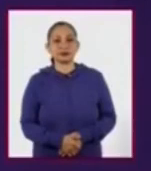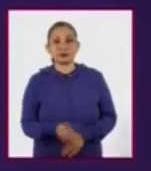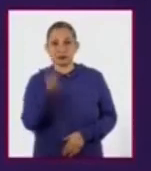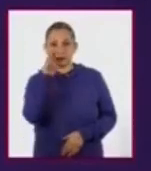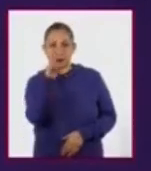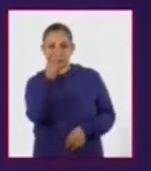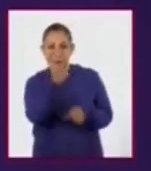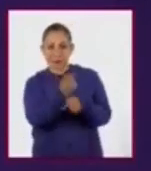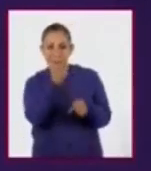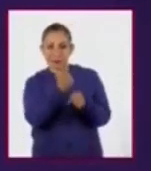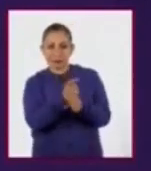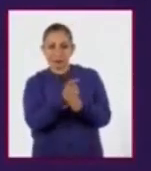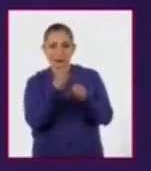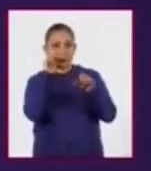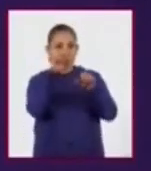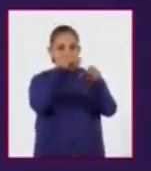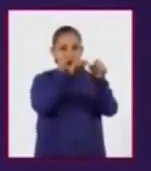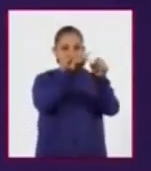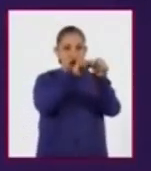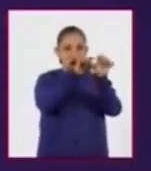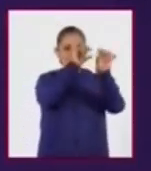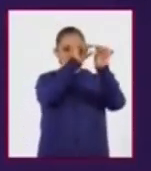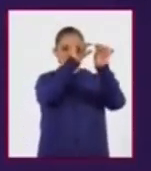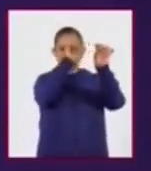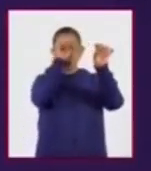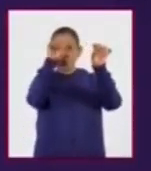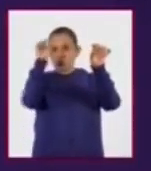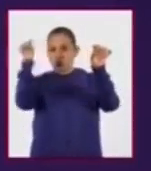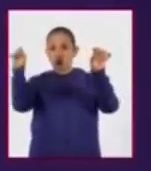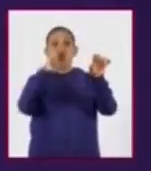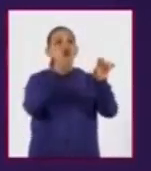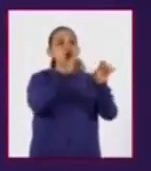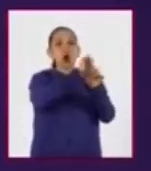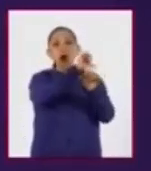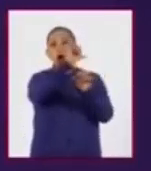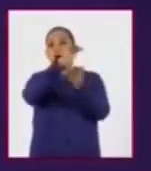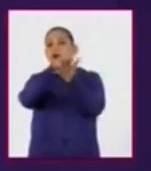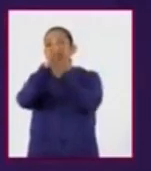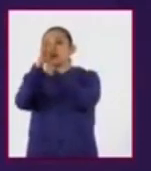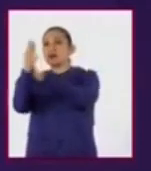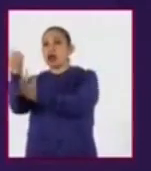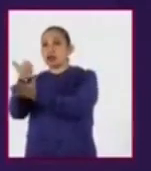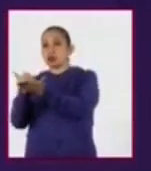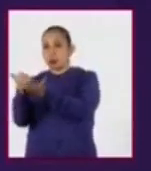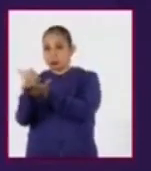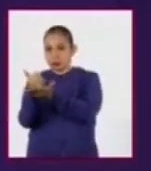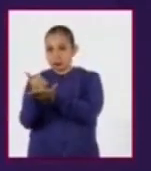Observen primero el espectro de luz visible que va desde el rojo hasta el azul.